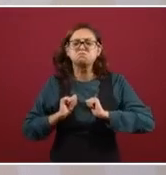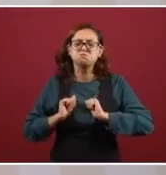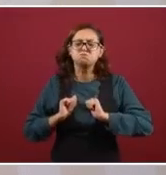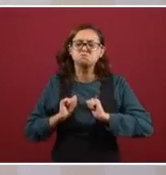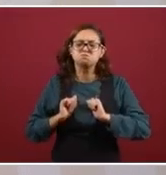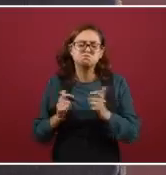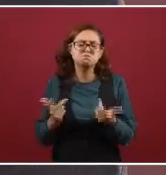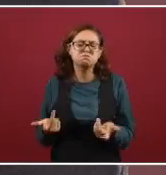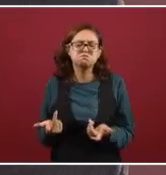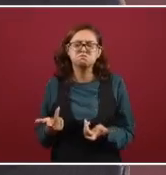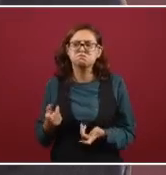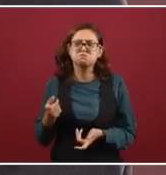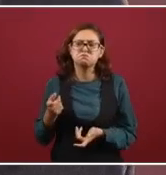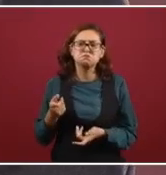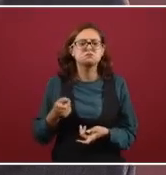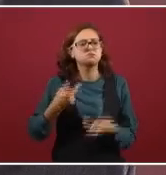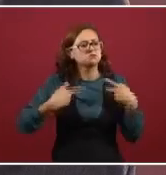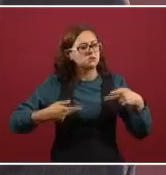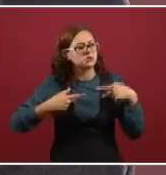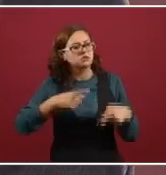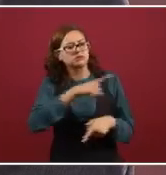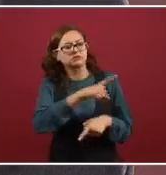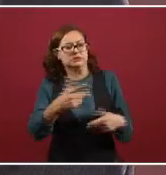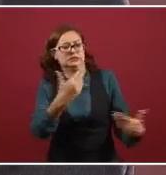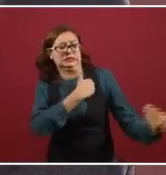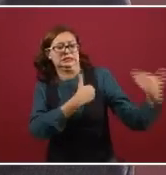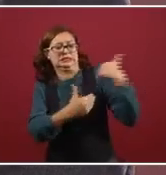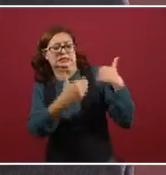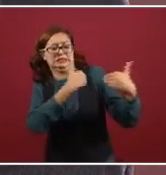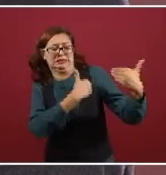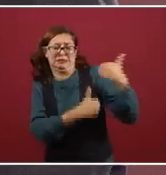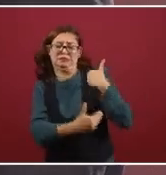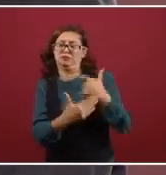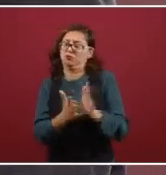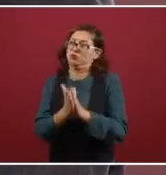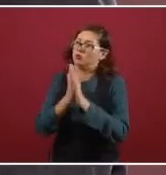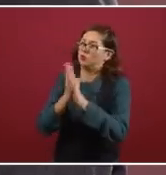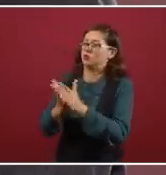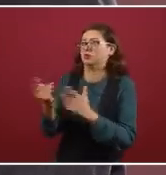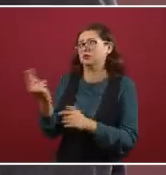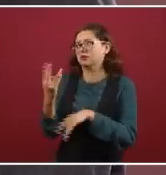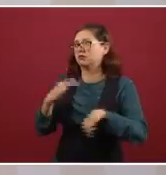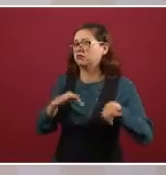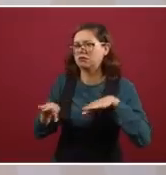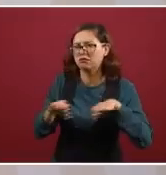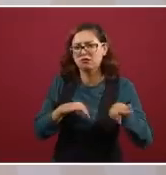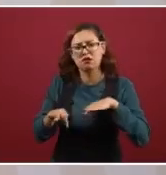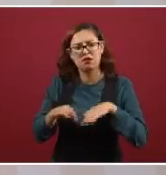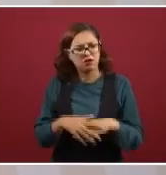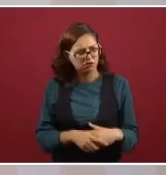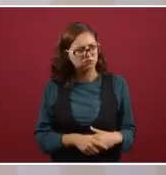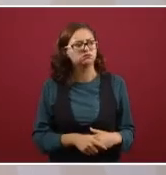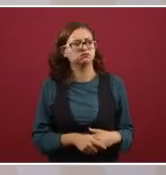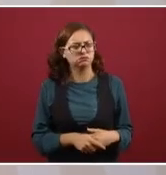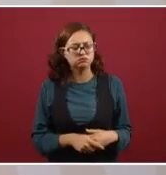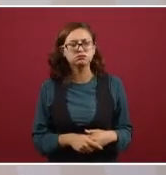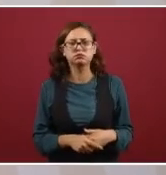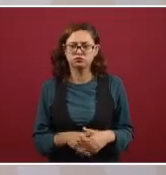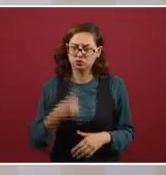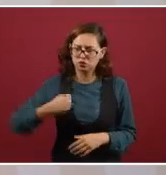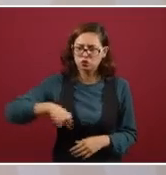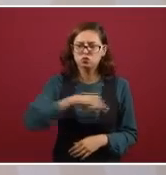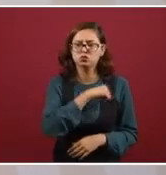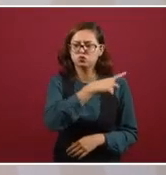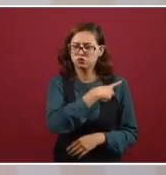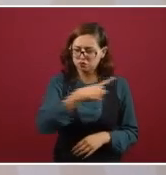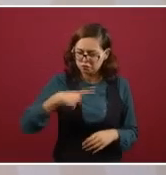misma gente pidiendo de que haya fuentes de trabajo. Entonces tenemos que buscar el